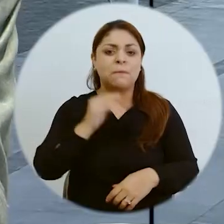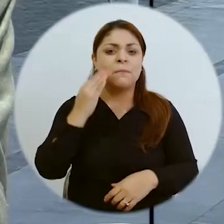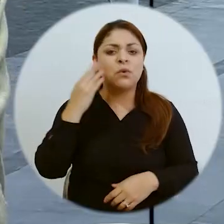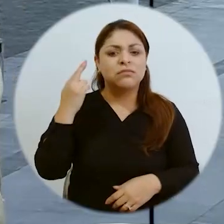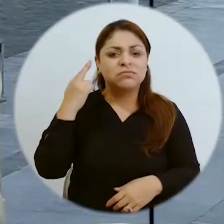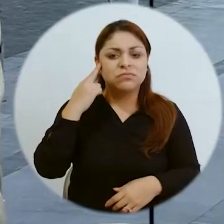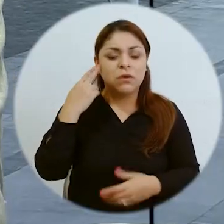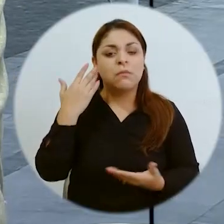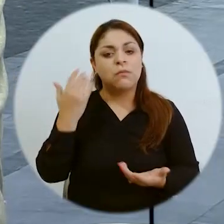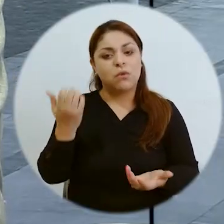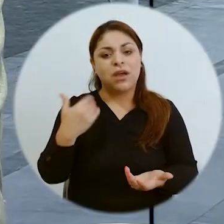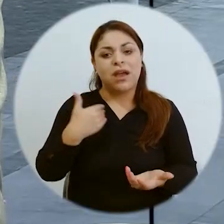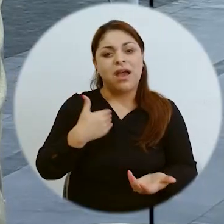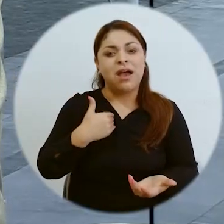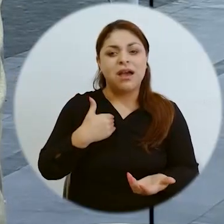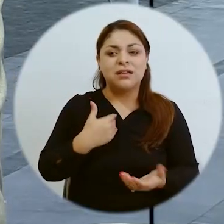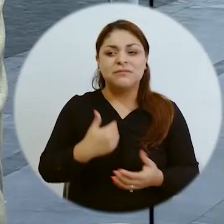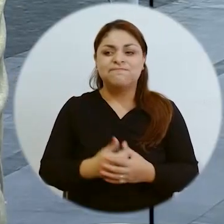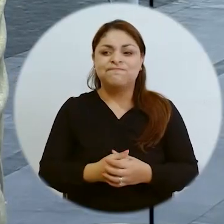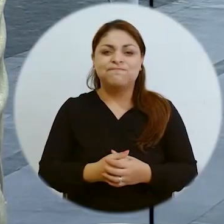personales. ¿Por qué? Porque llevan